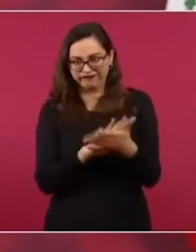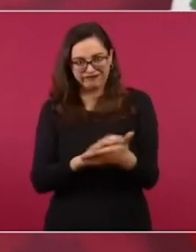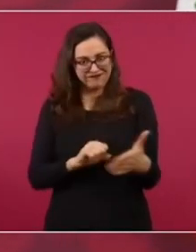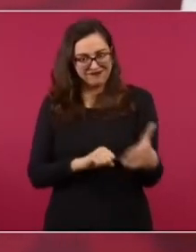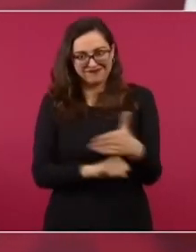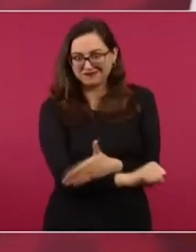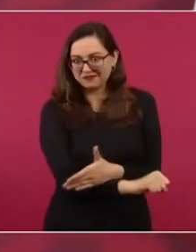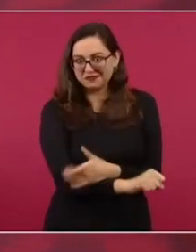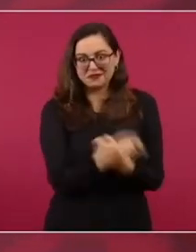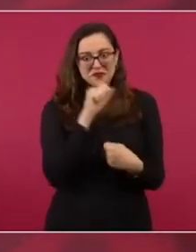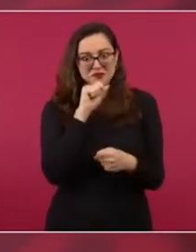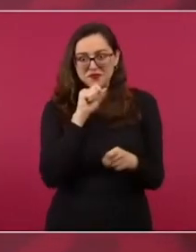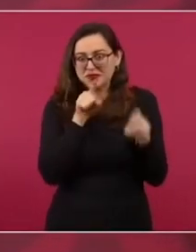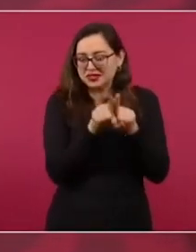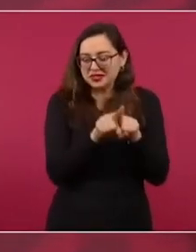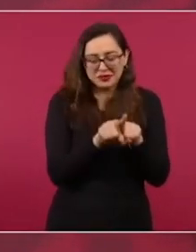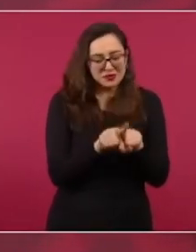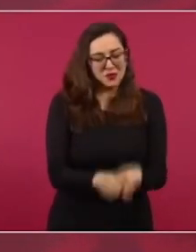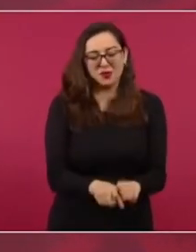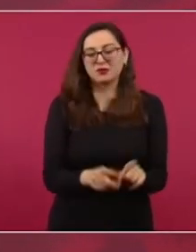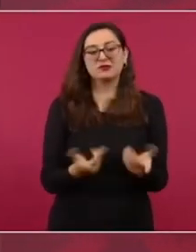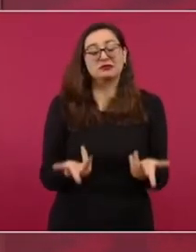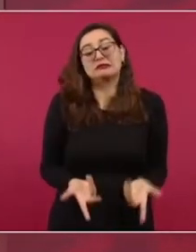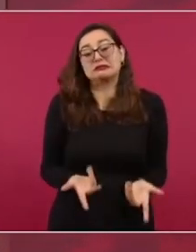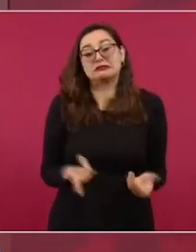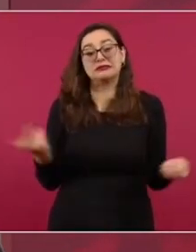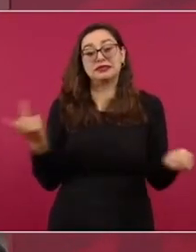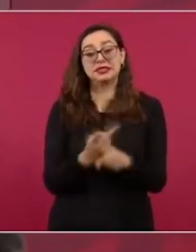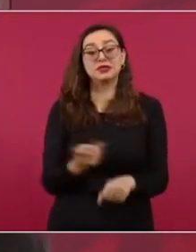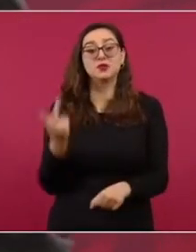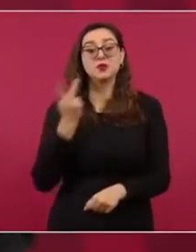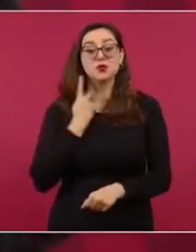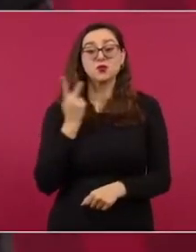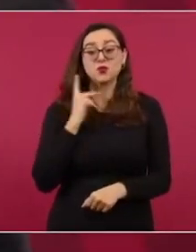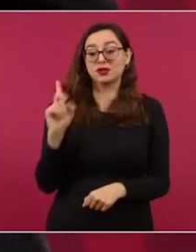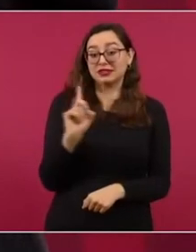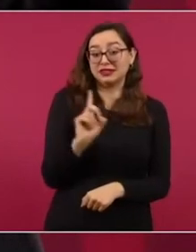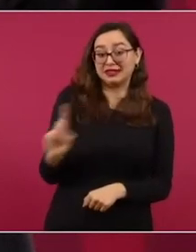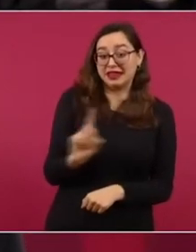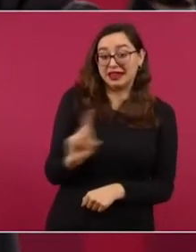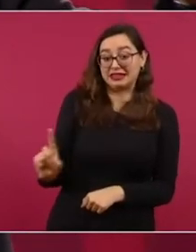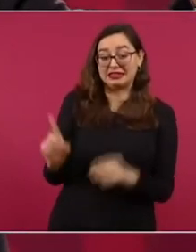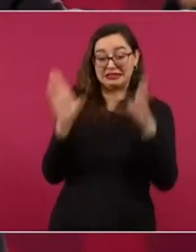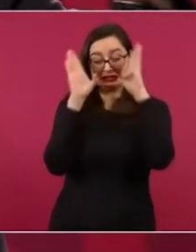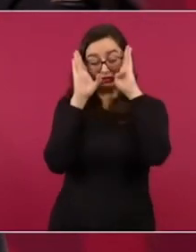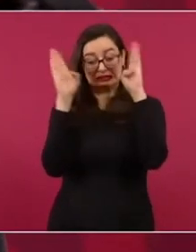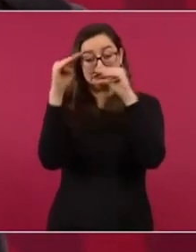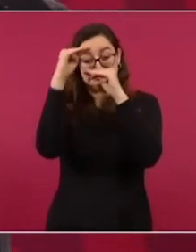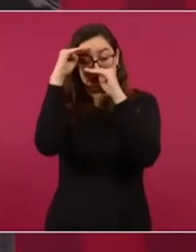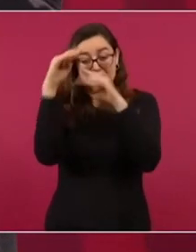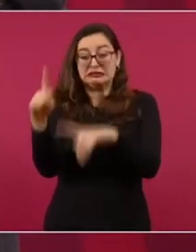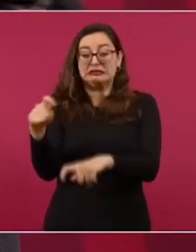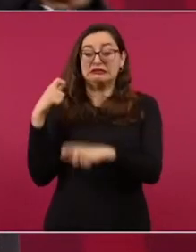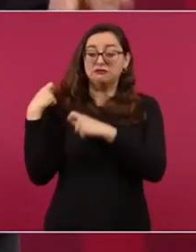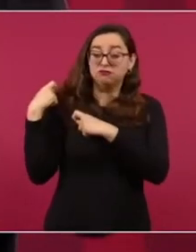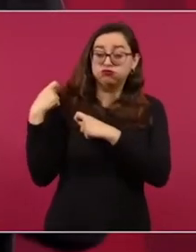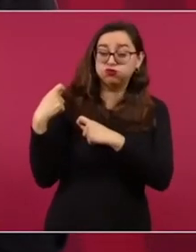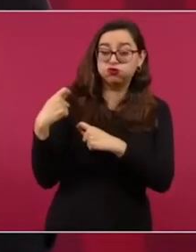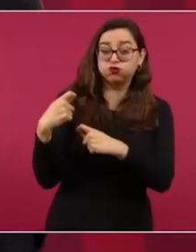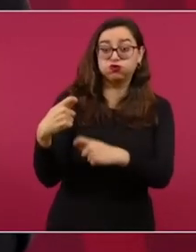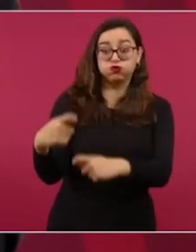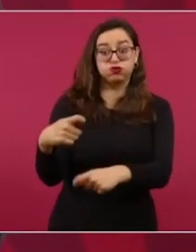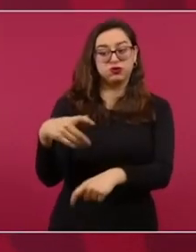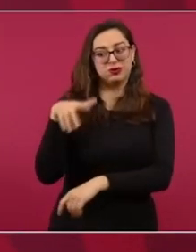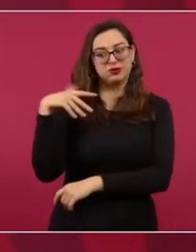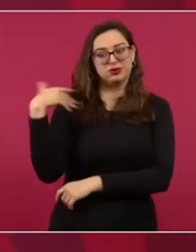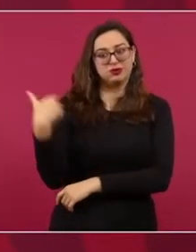La derecha, el conservadurismo, tiene pues mucho